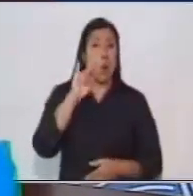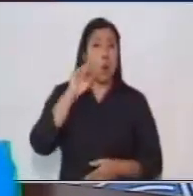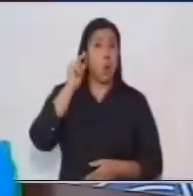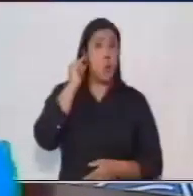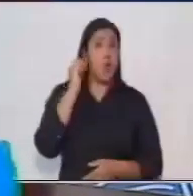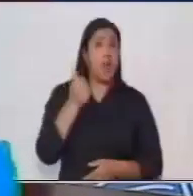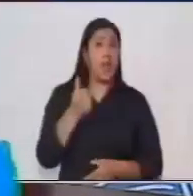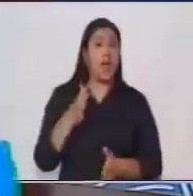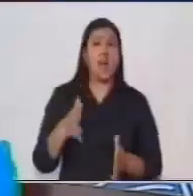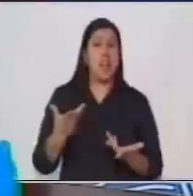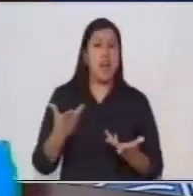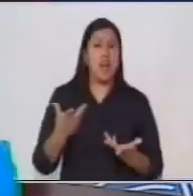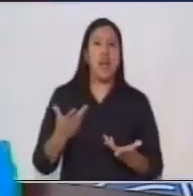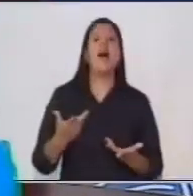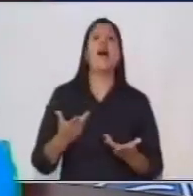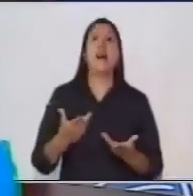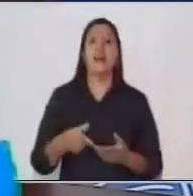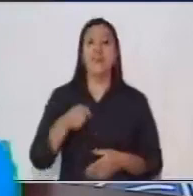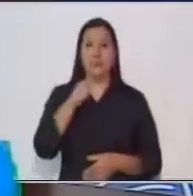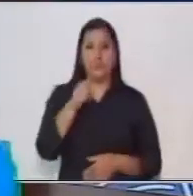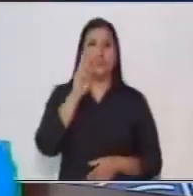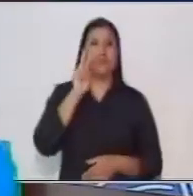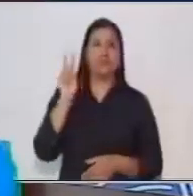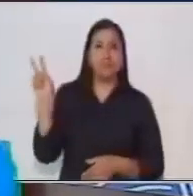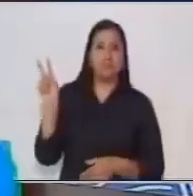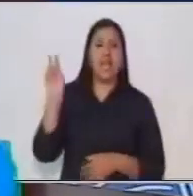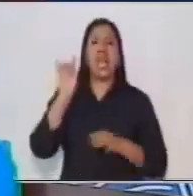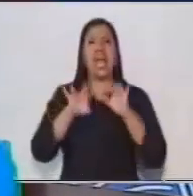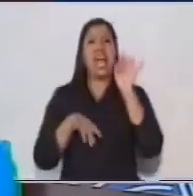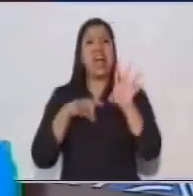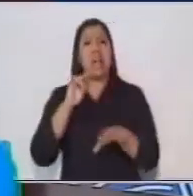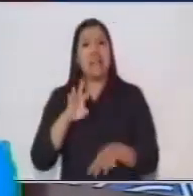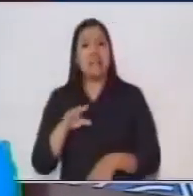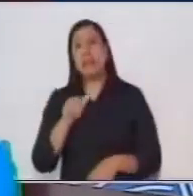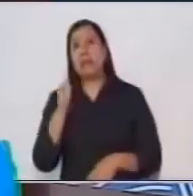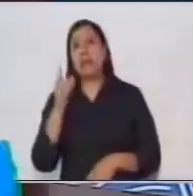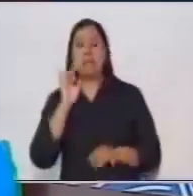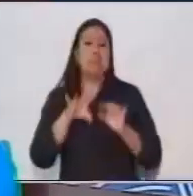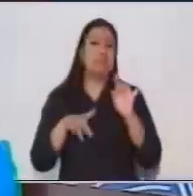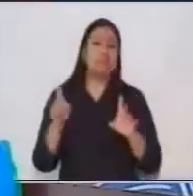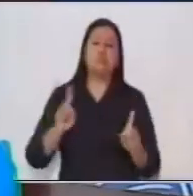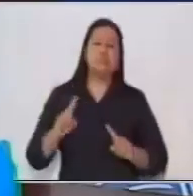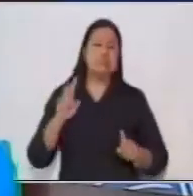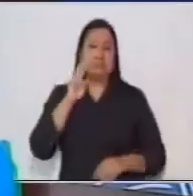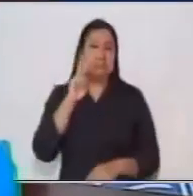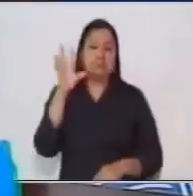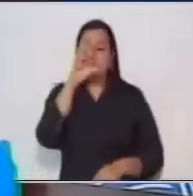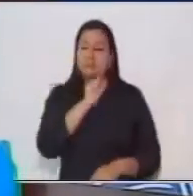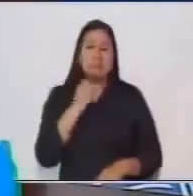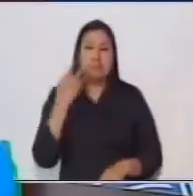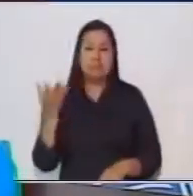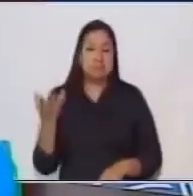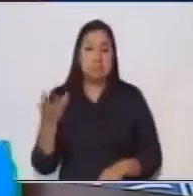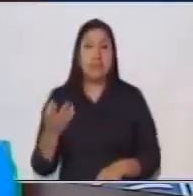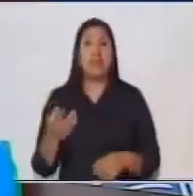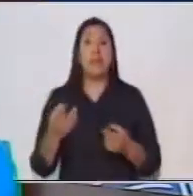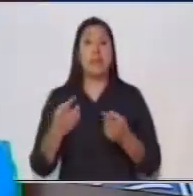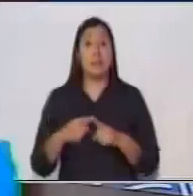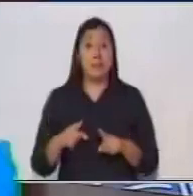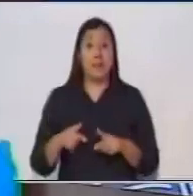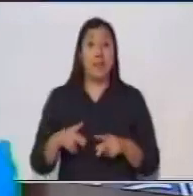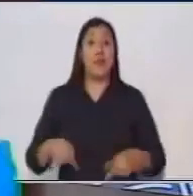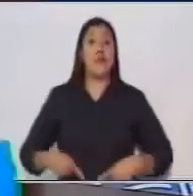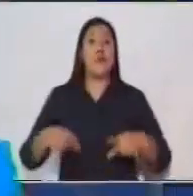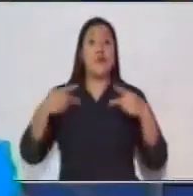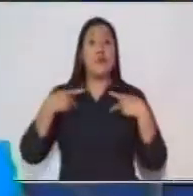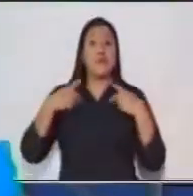visto algunas veces, otras veces no. Viven en las hojas de los árboles, pero las orugas son unos animales